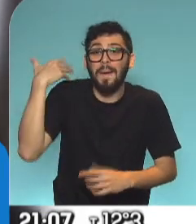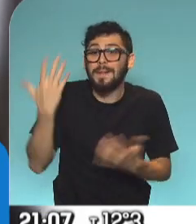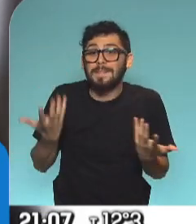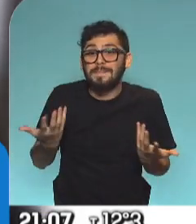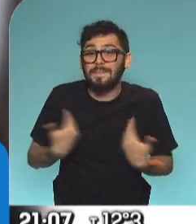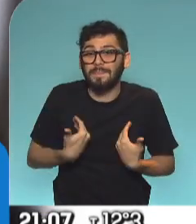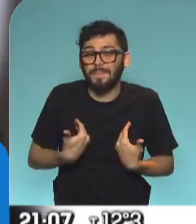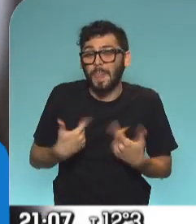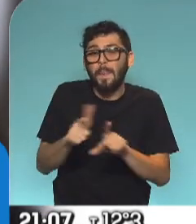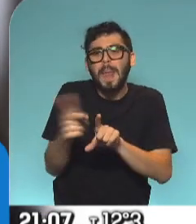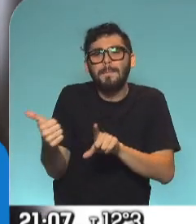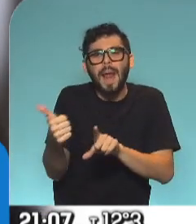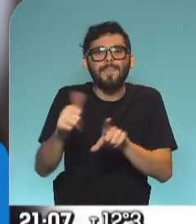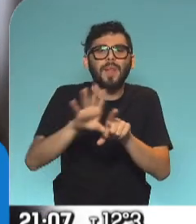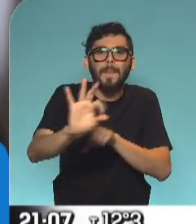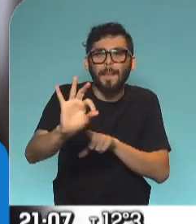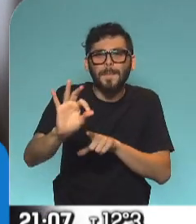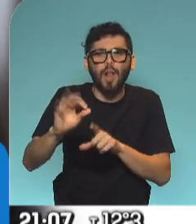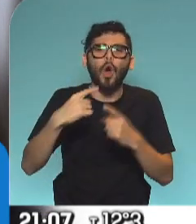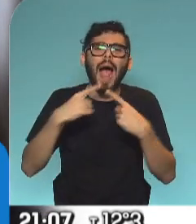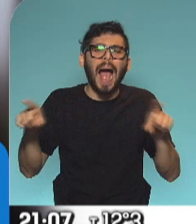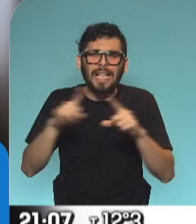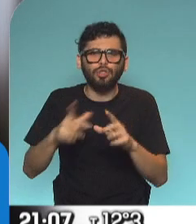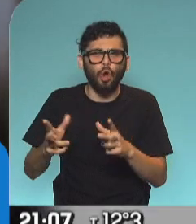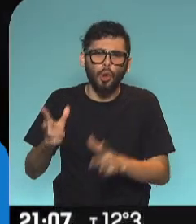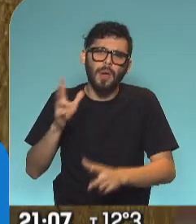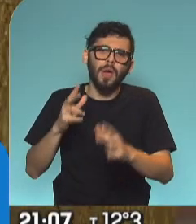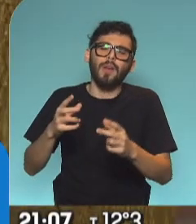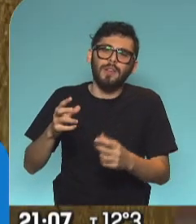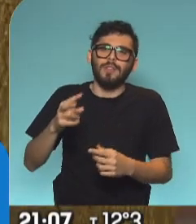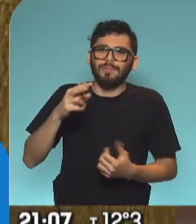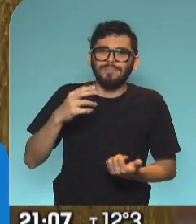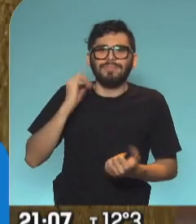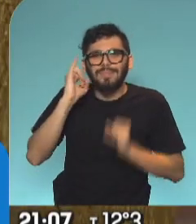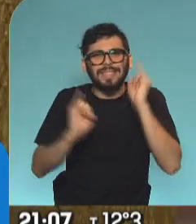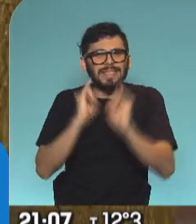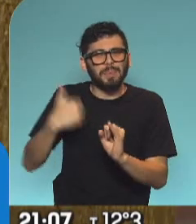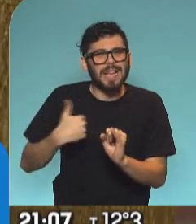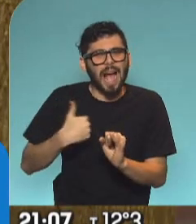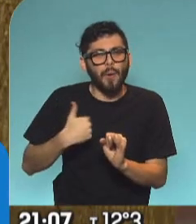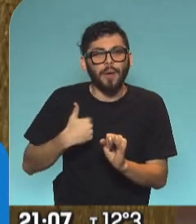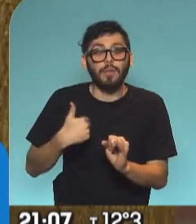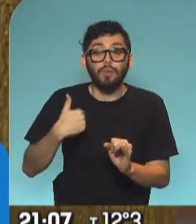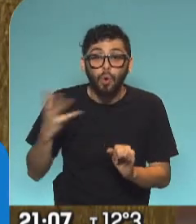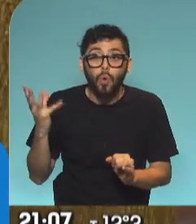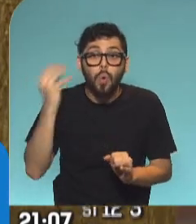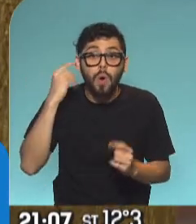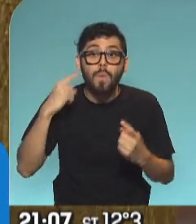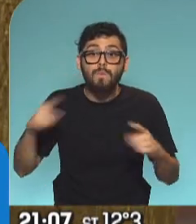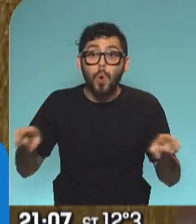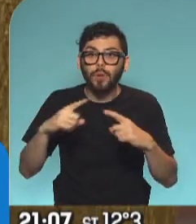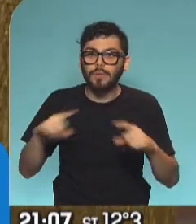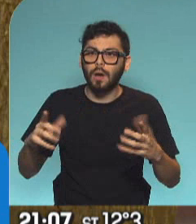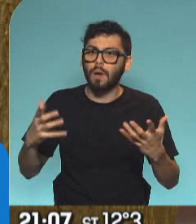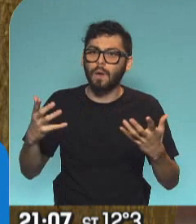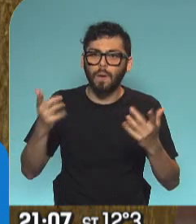mi hermana y mi hermano me traducían las canciones. Y cuando empecé a escuchar la música, empecé a